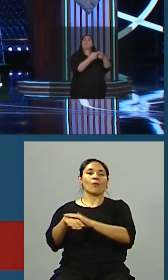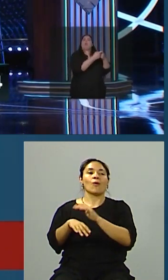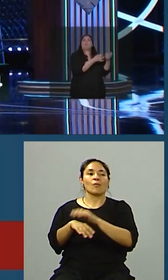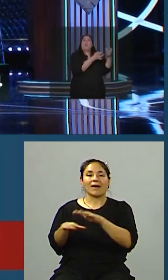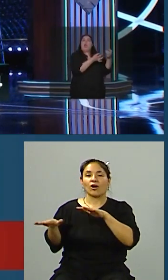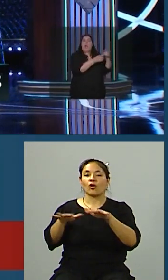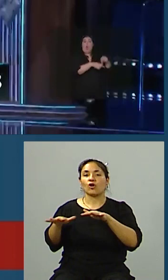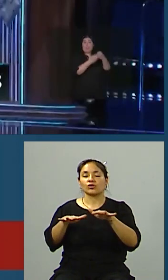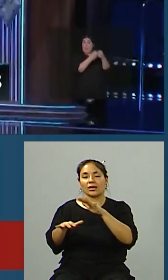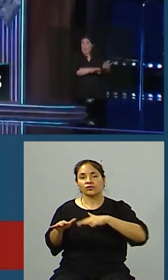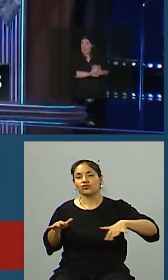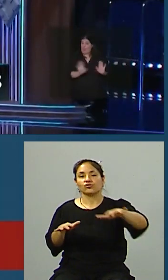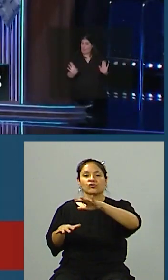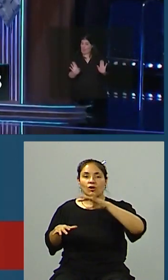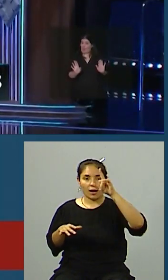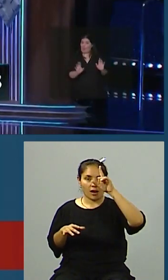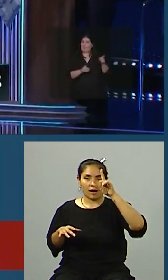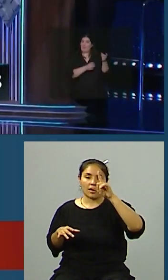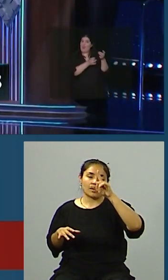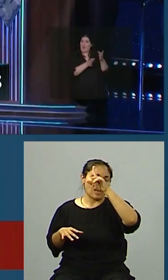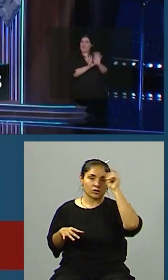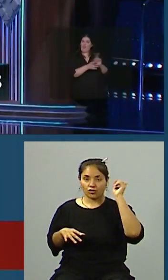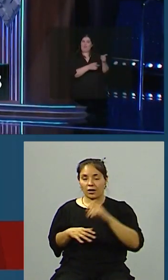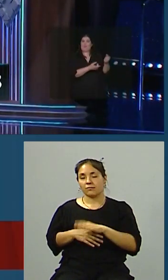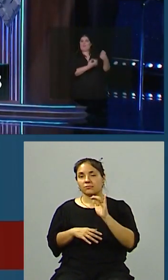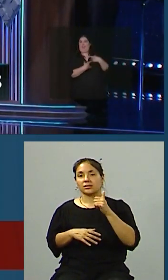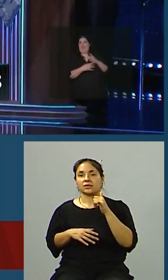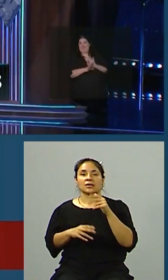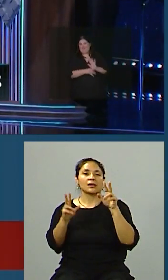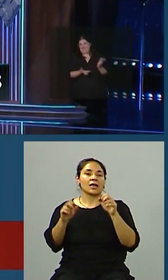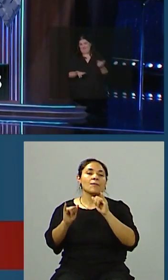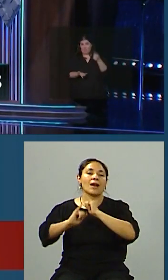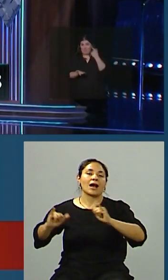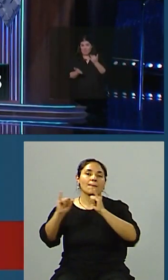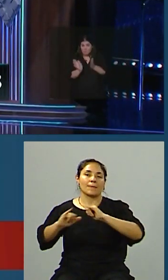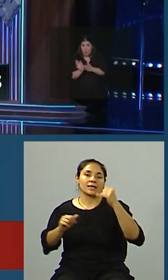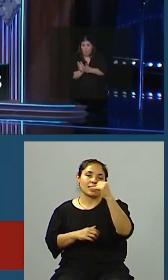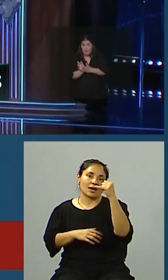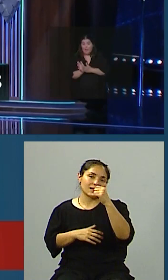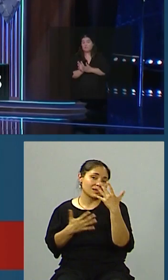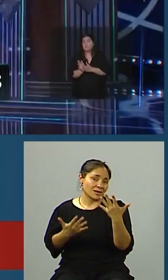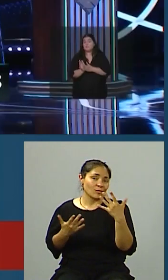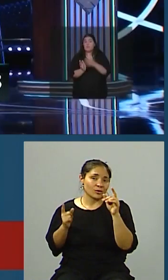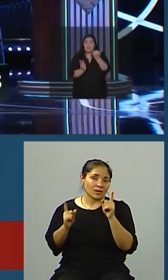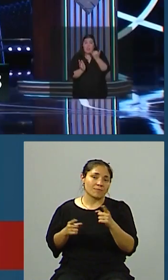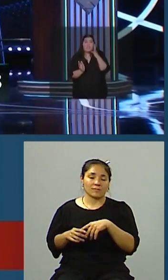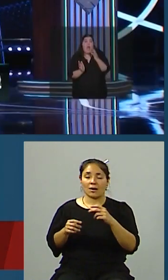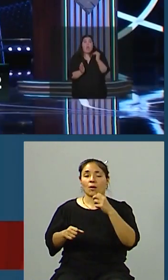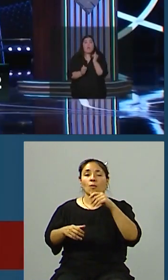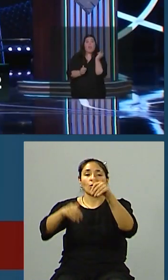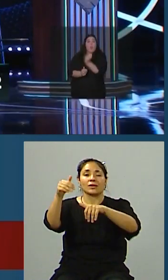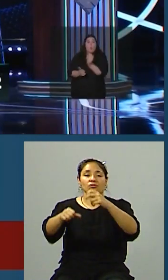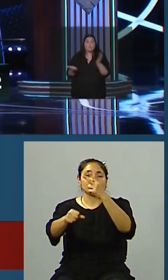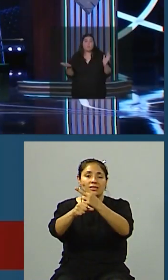electoral. Sí, a ver, volviendo a esta idea de las campañas negativas en instancias de segunda vuelta, uno